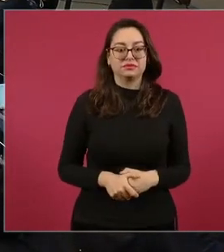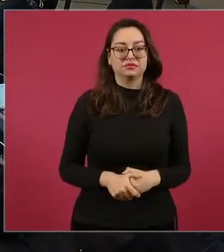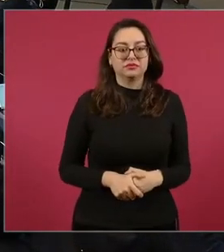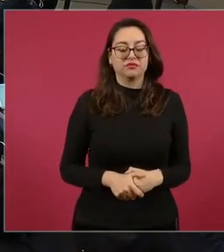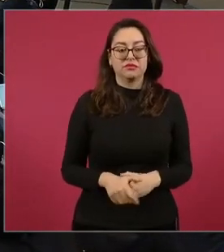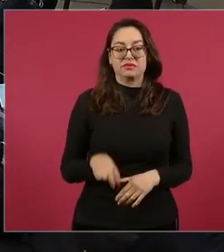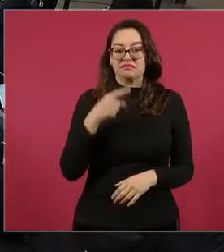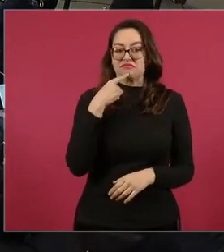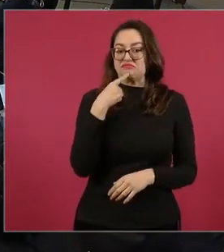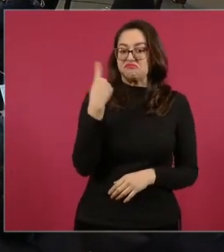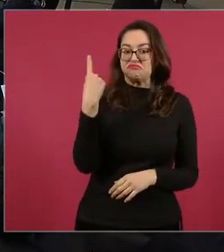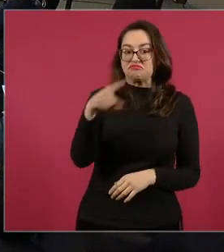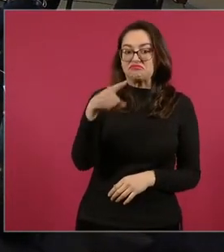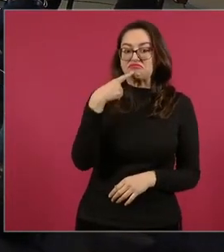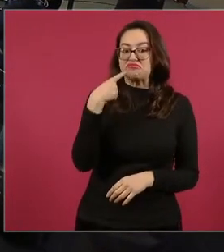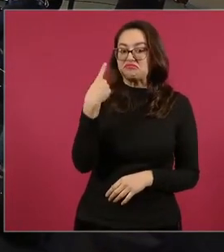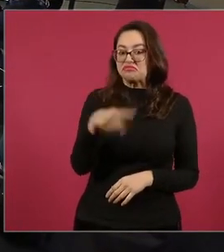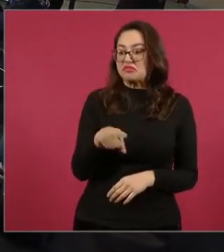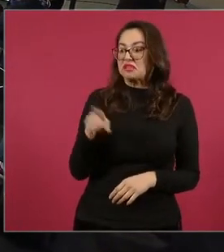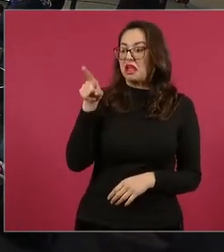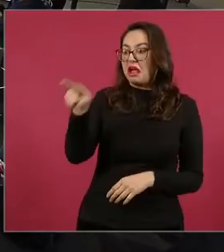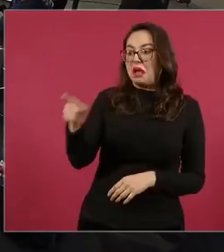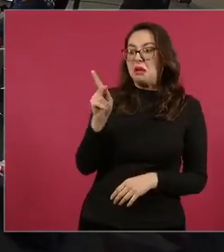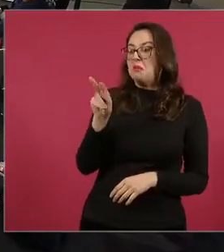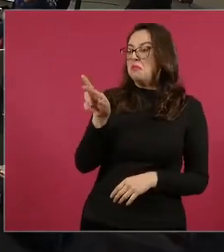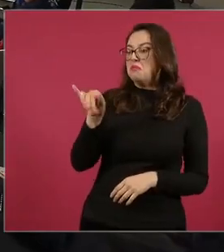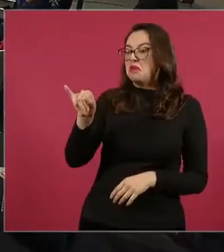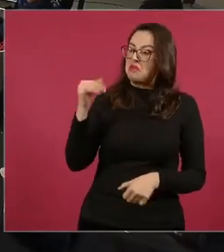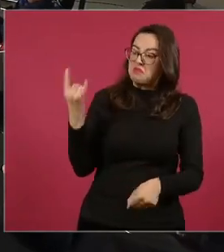quejándose de que no le cumplieron.